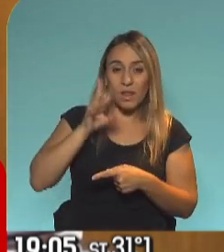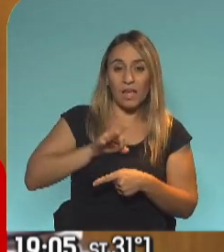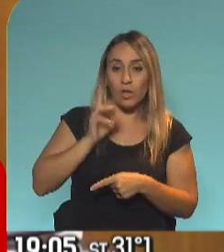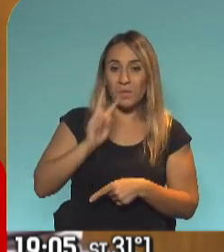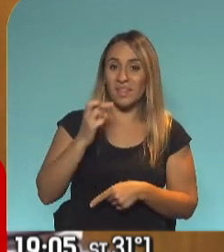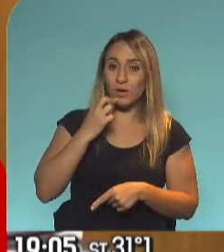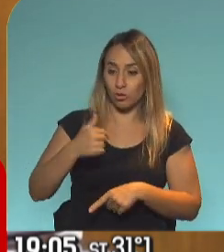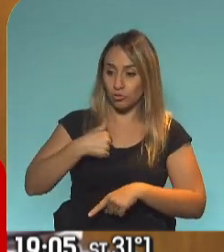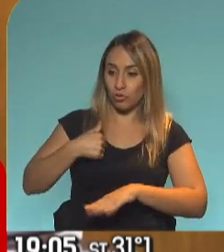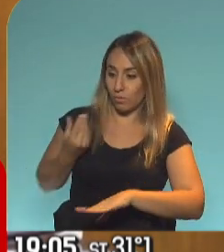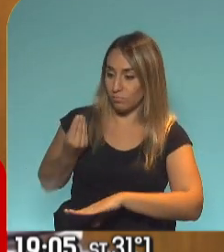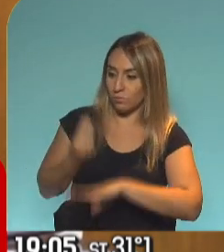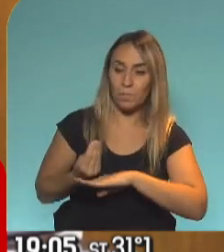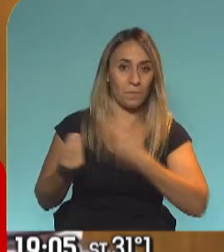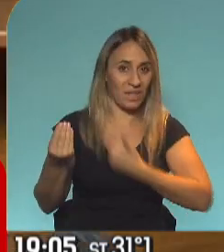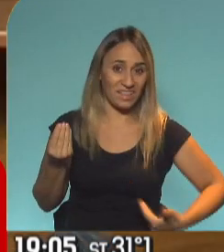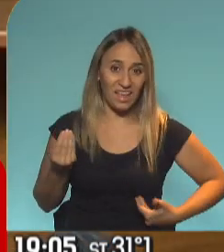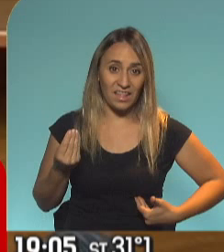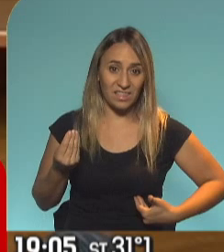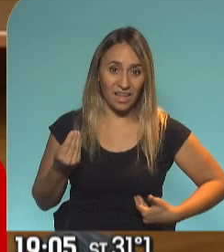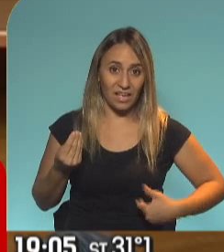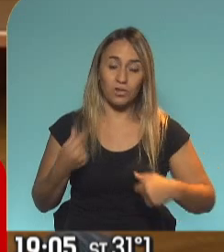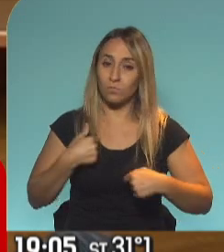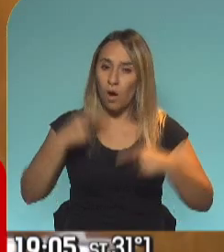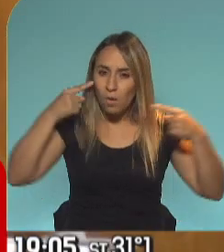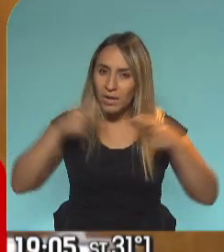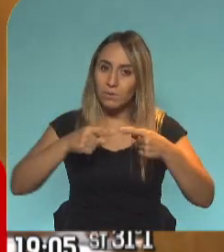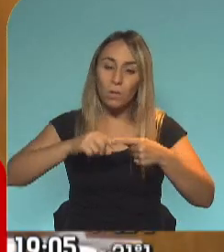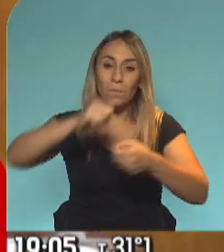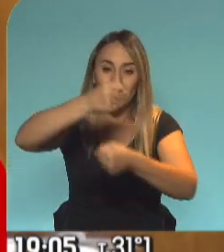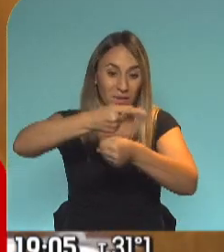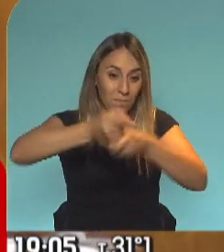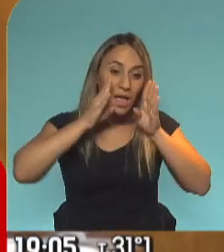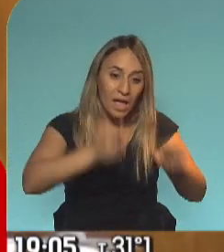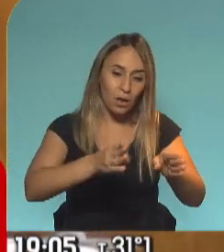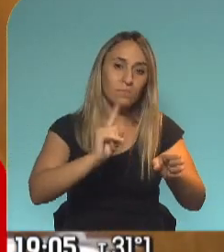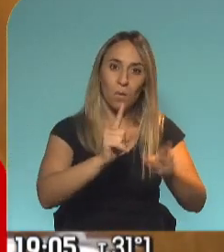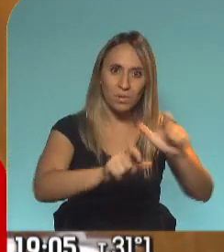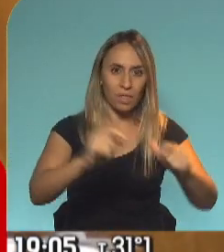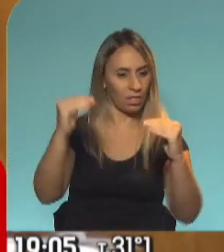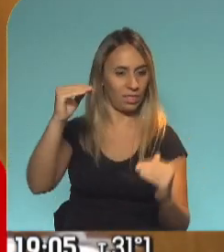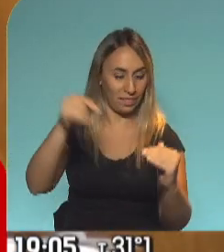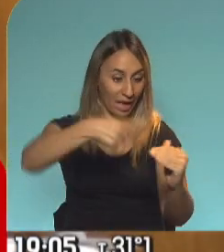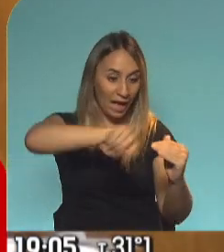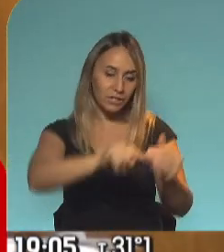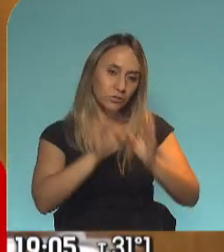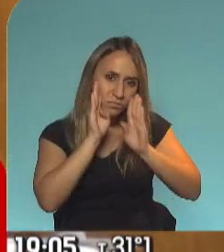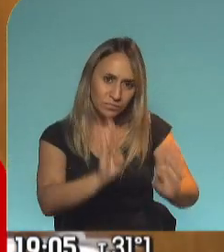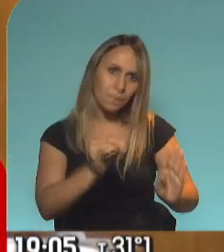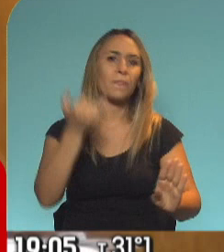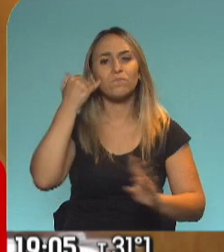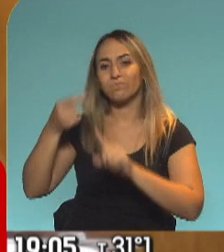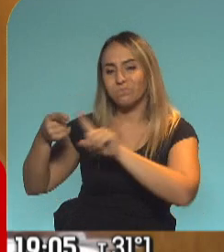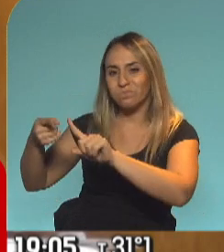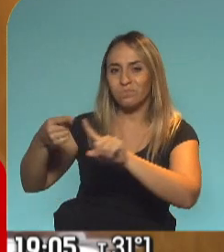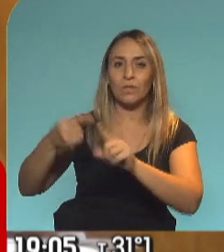el mandato. Primero los últimos. Y le pedí a Julio Vitovelo que hable con Jorge Ferraresi,